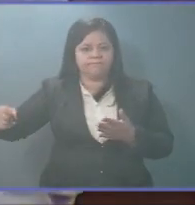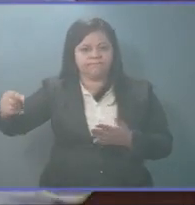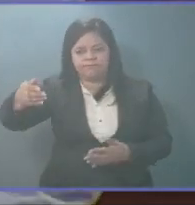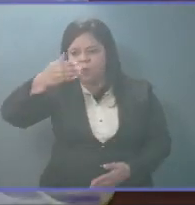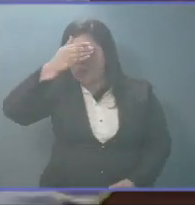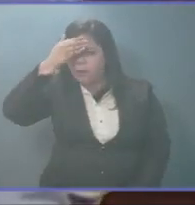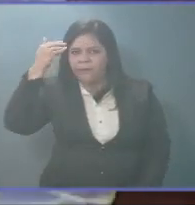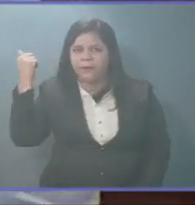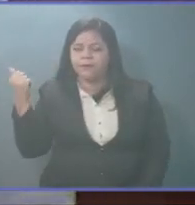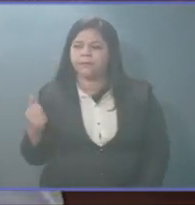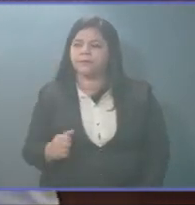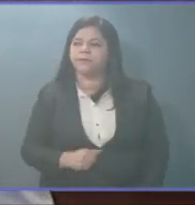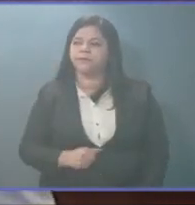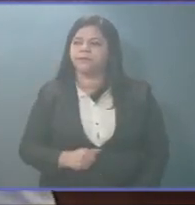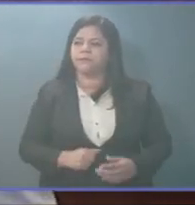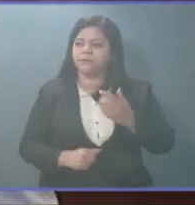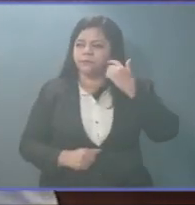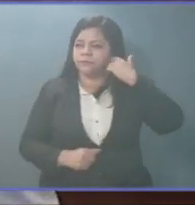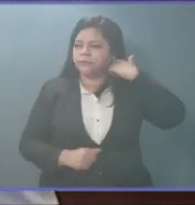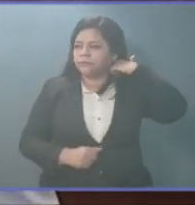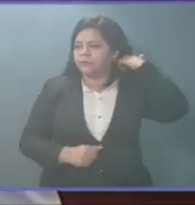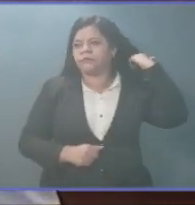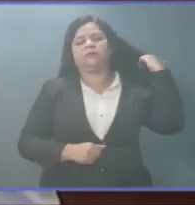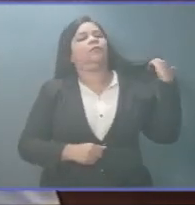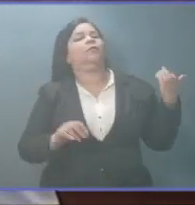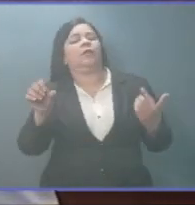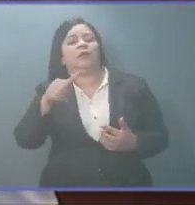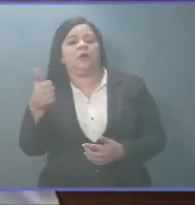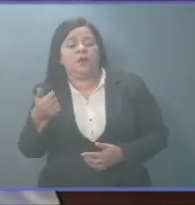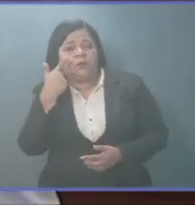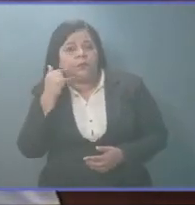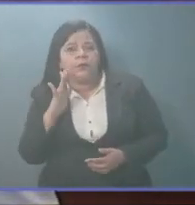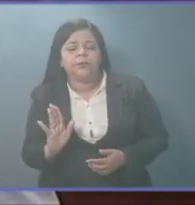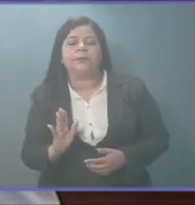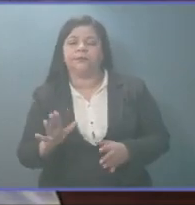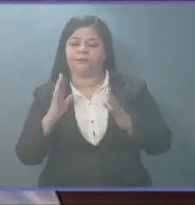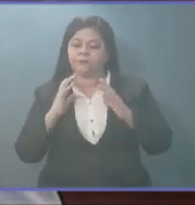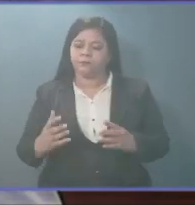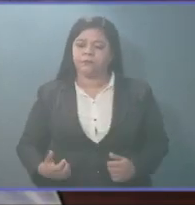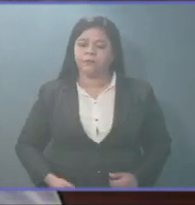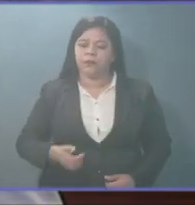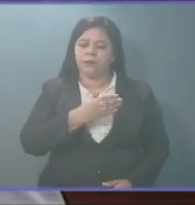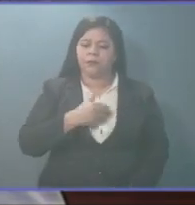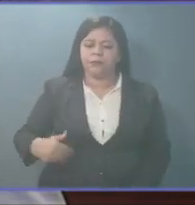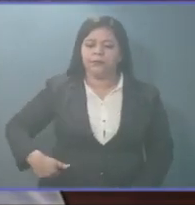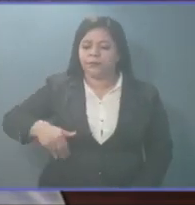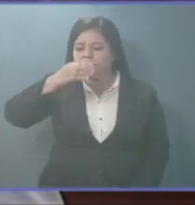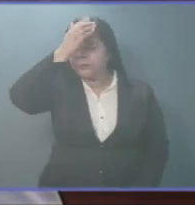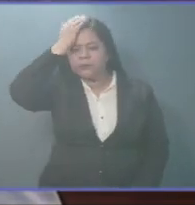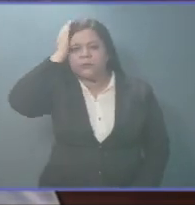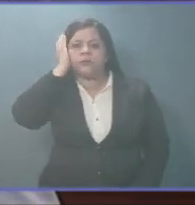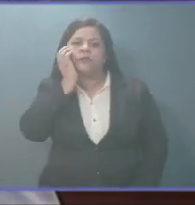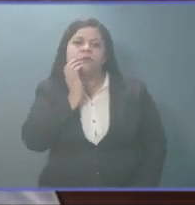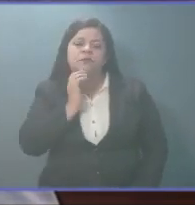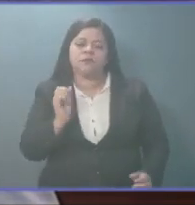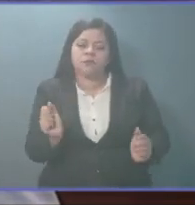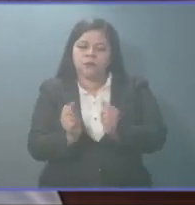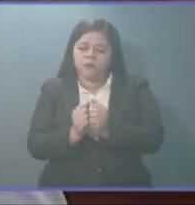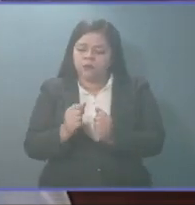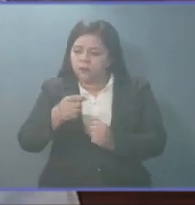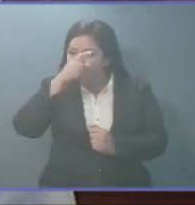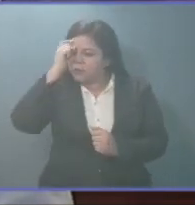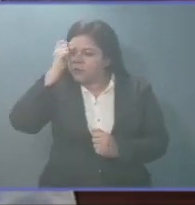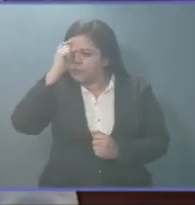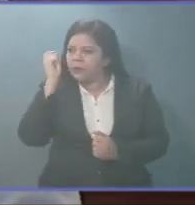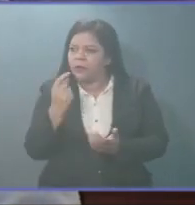olvidar. Otro de los más claros ejemplos de cómo el gobierno del presidente Nayib Bukele trabaja de forma territorial es